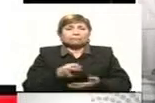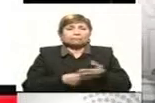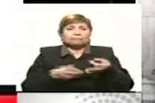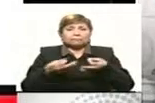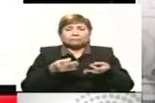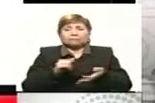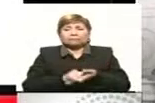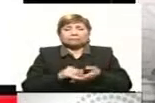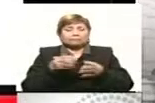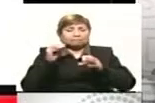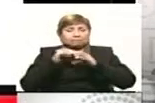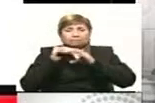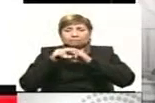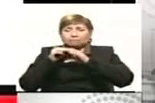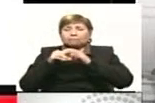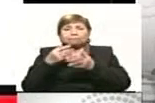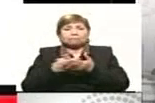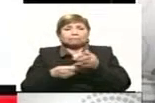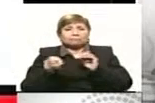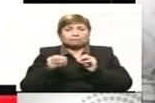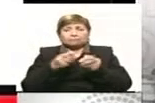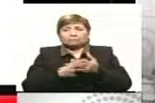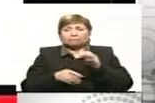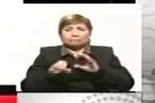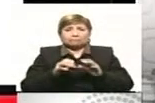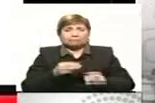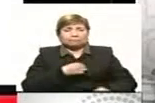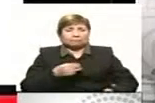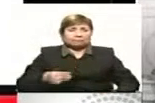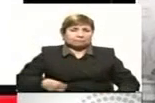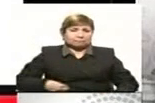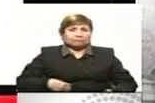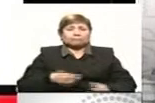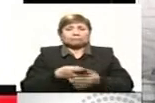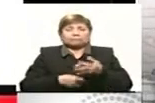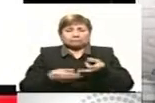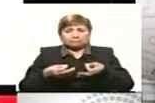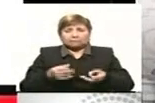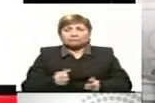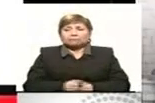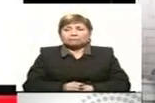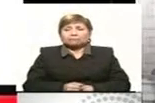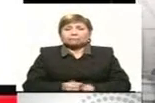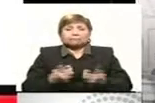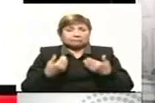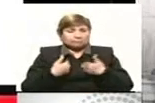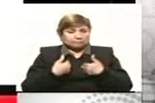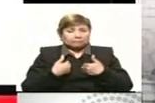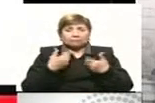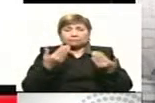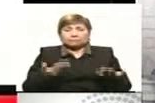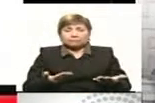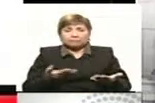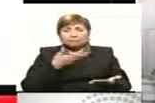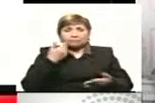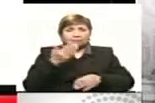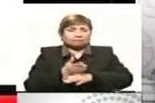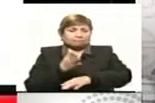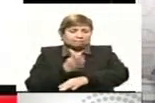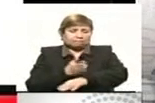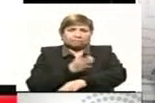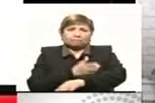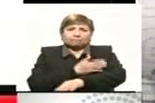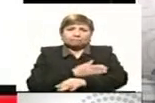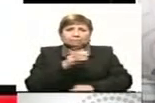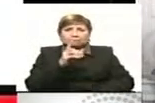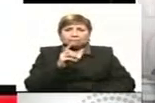administración, almacenamiento y gestión de datos lo realiza el Ministerio de Economía y Finanzas. Entonces tenemos que tener ahí, mejorar el almacén de datos